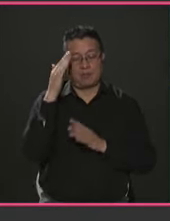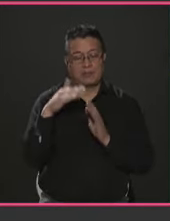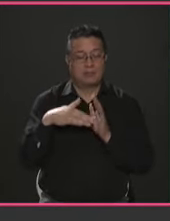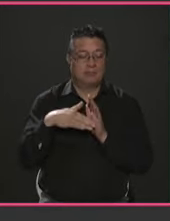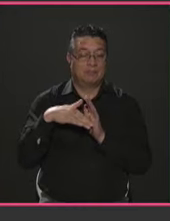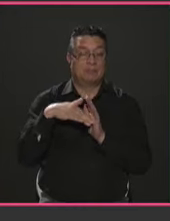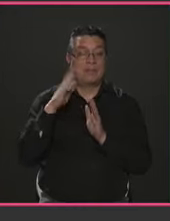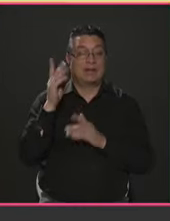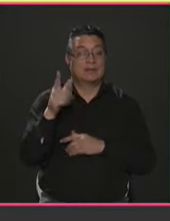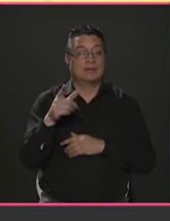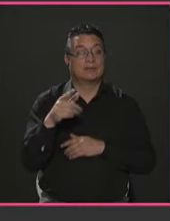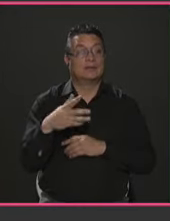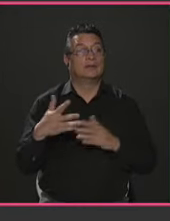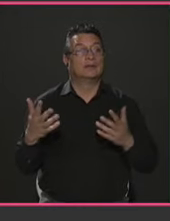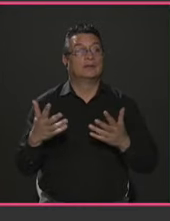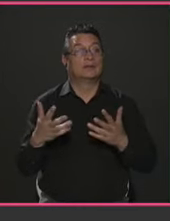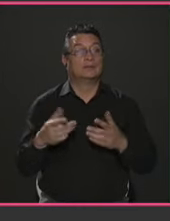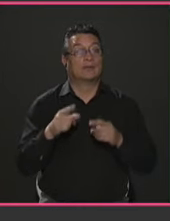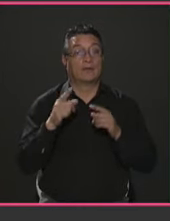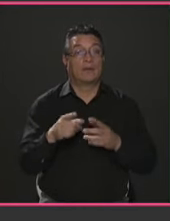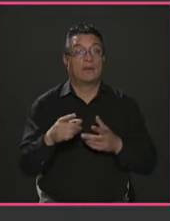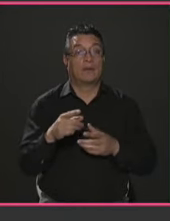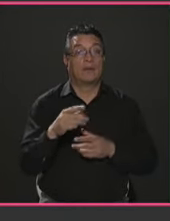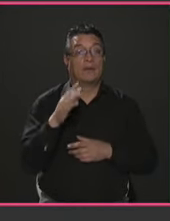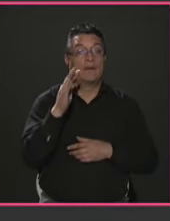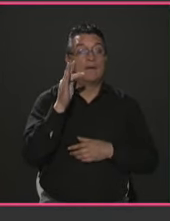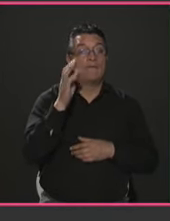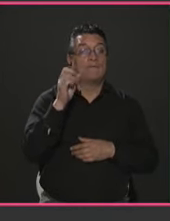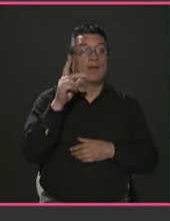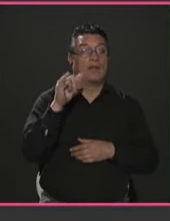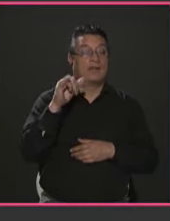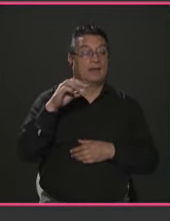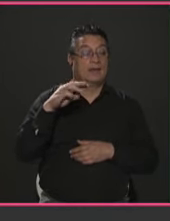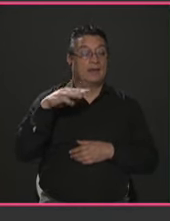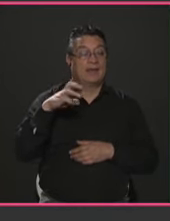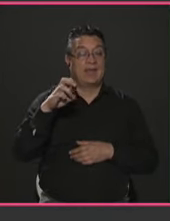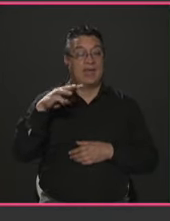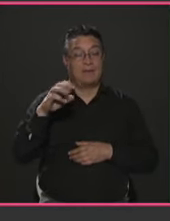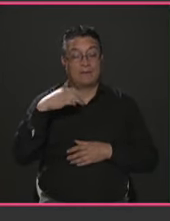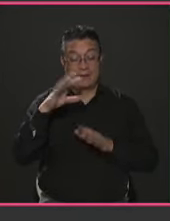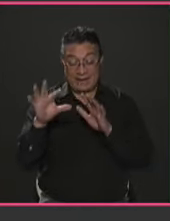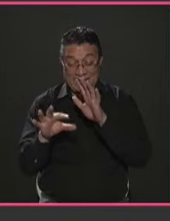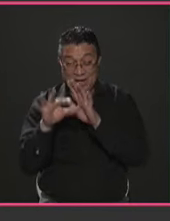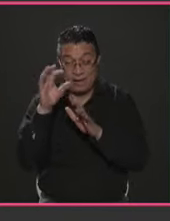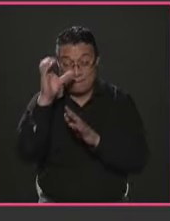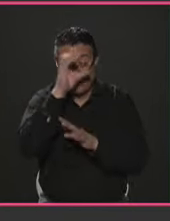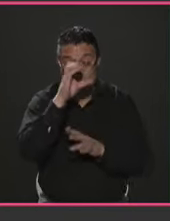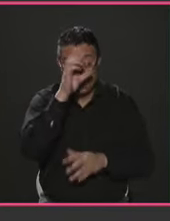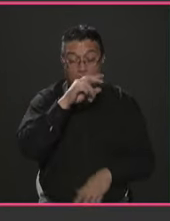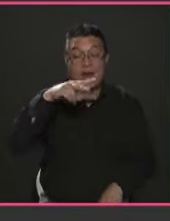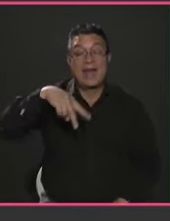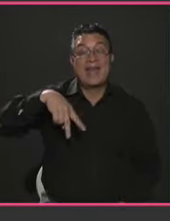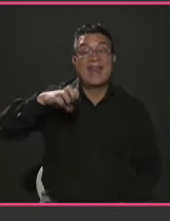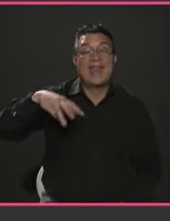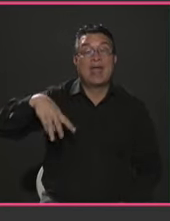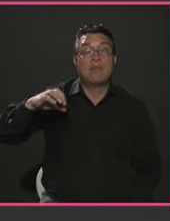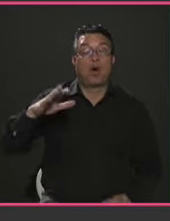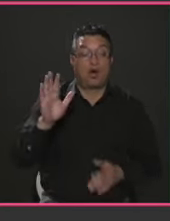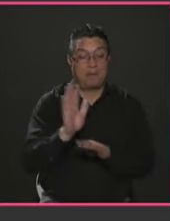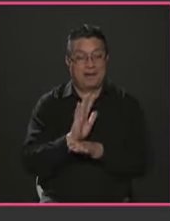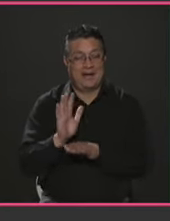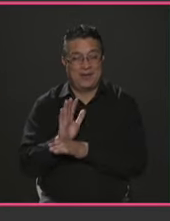en en find Nemo encontrando a Nemo Buscando a Nemo perdón